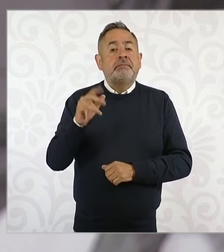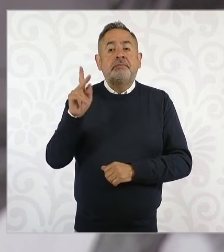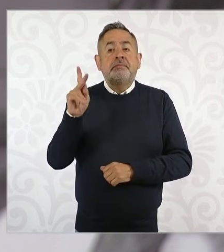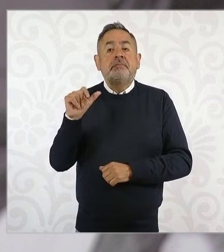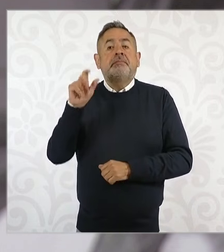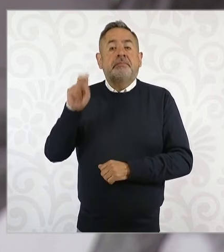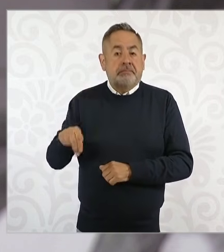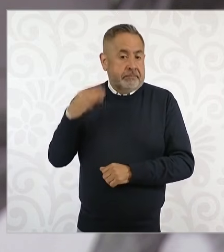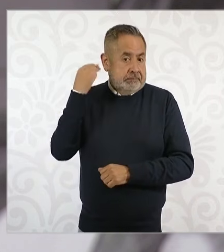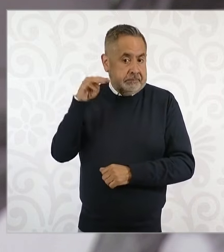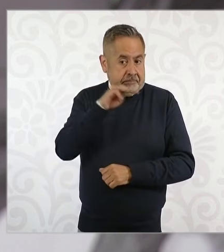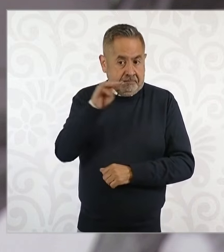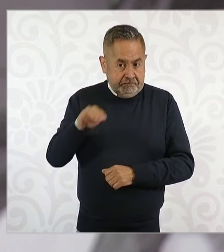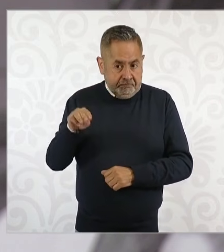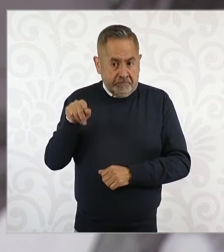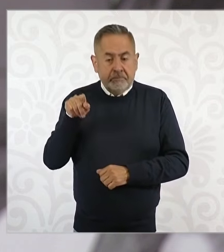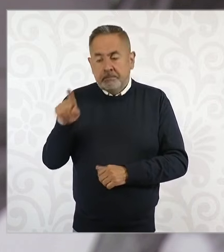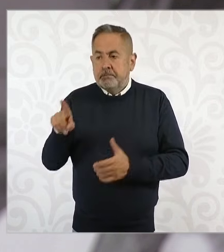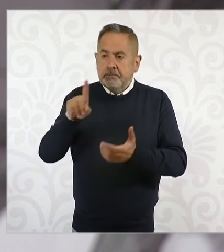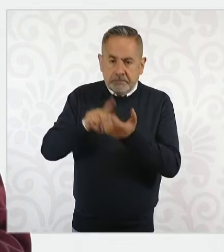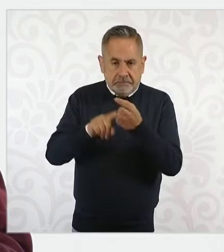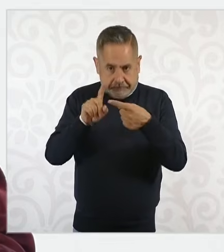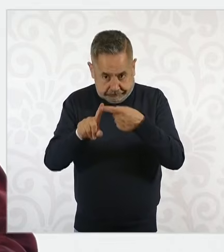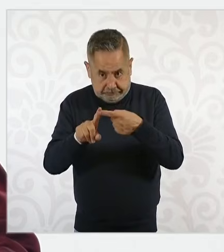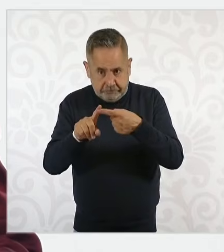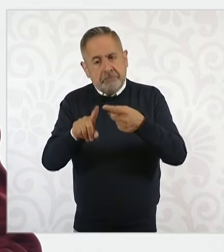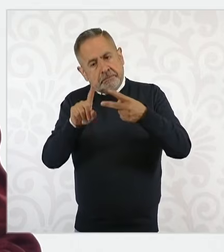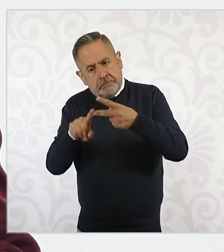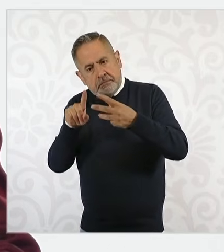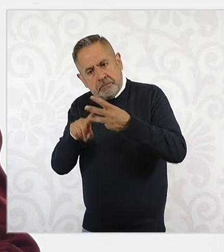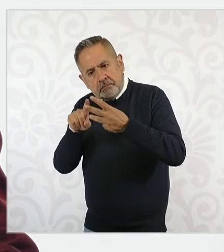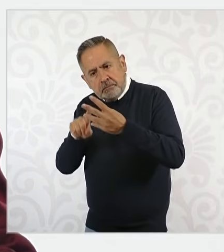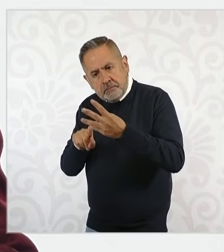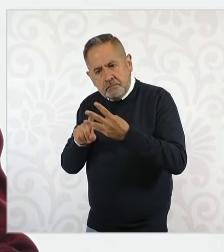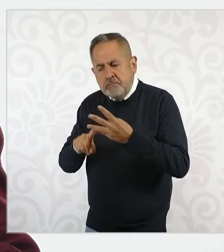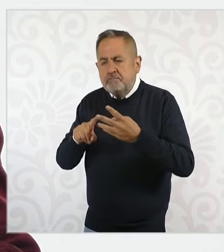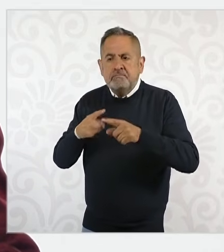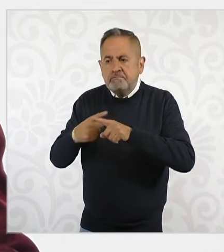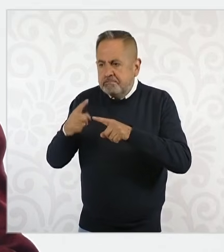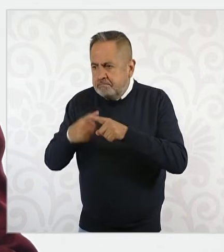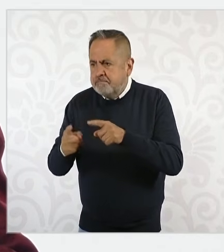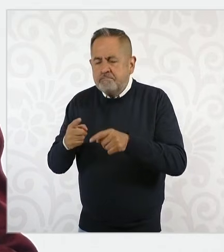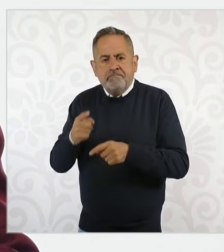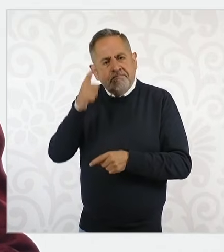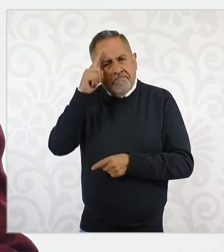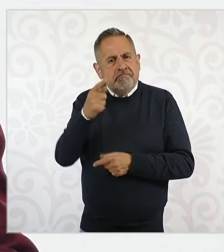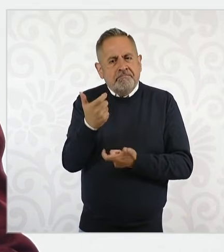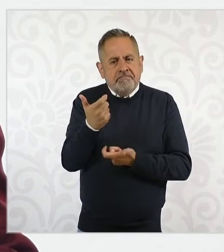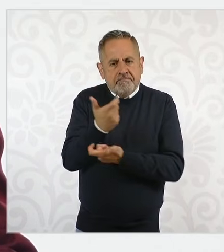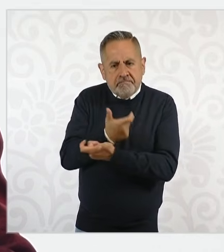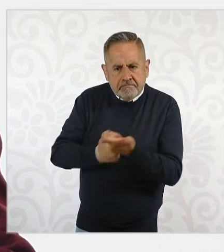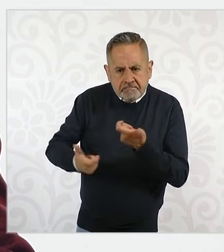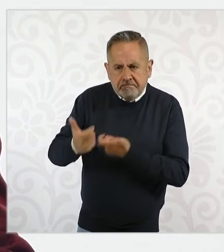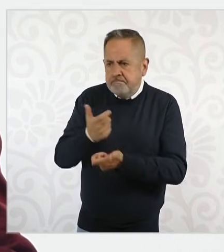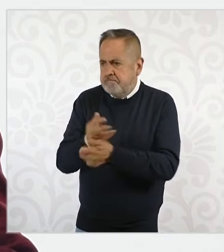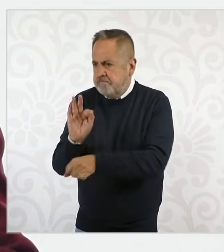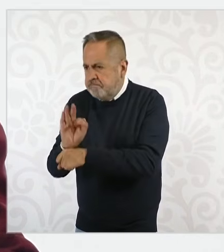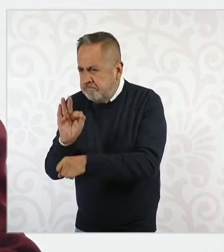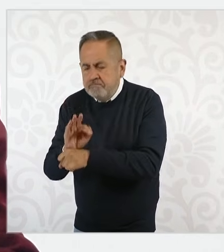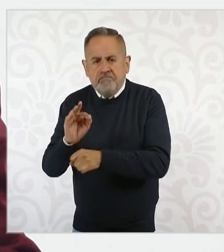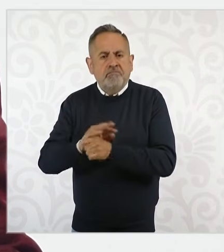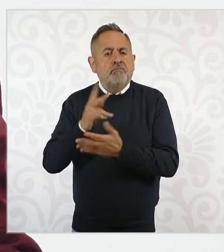Michoacán contempla una serie de acciones de principalmente reactivación económica y programas de